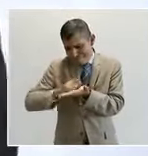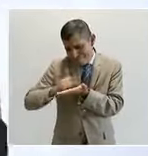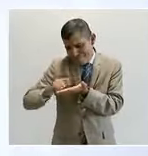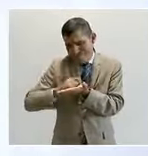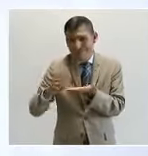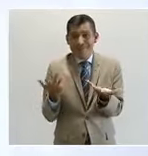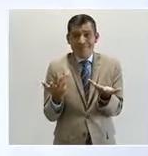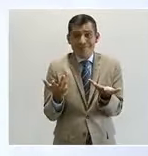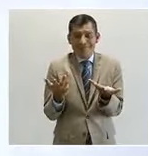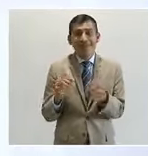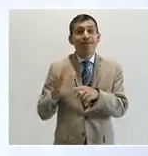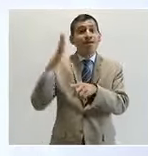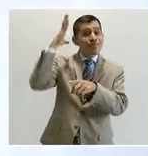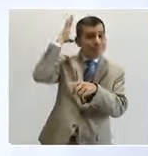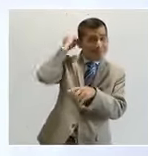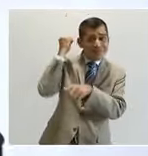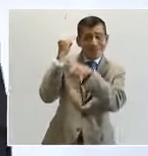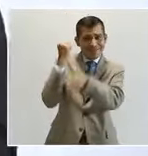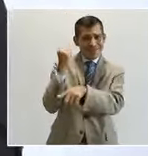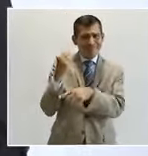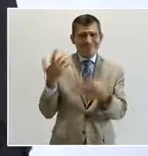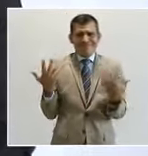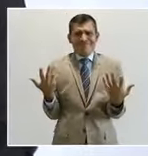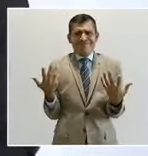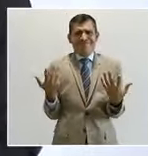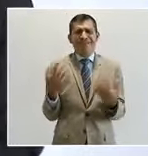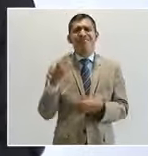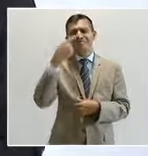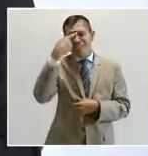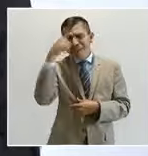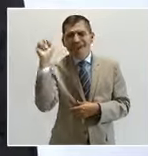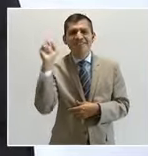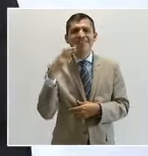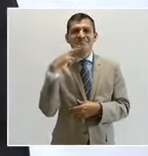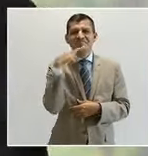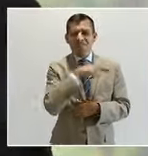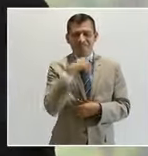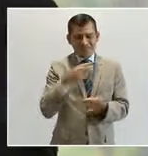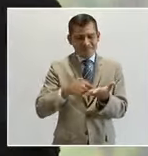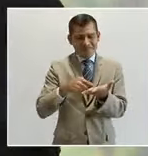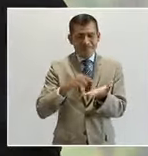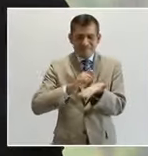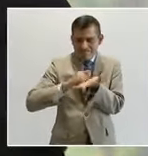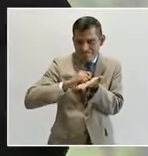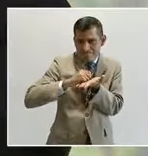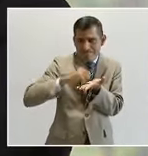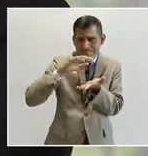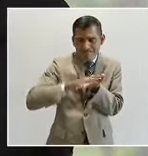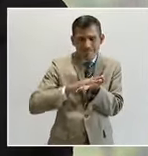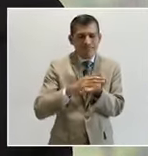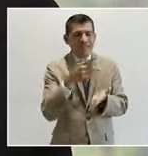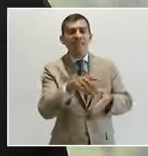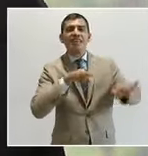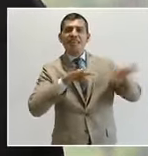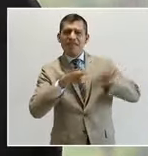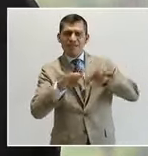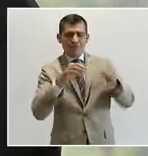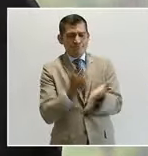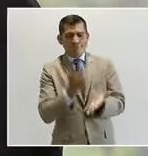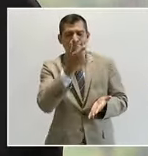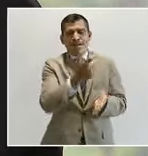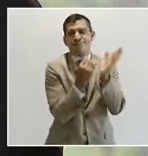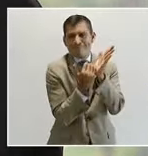lo resolvió con unas cuantas palabras que se eleve el salario del